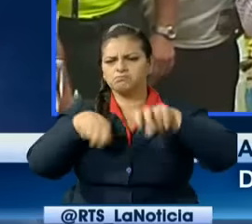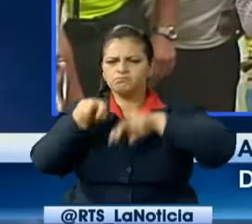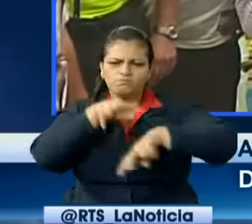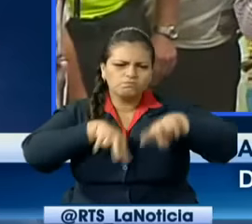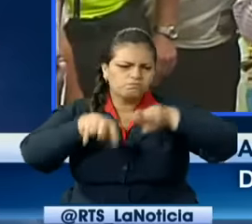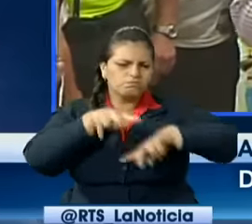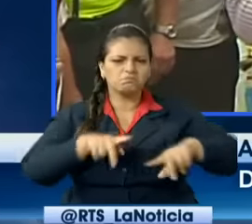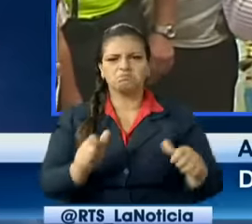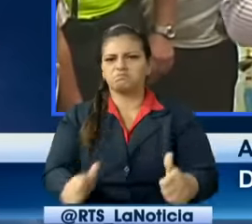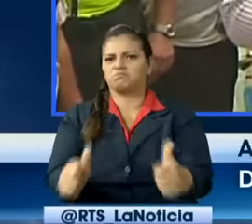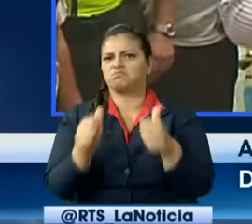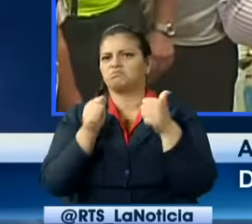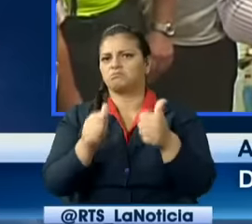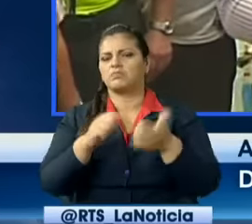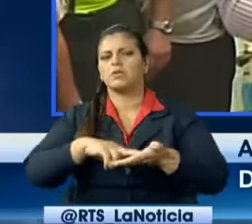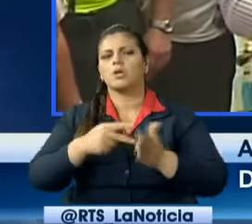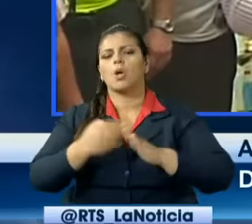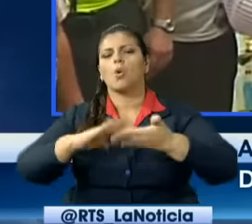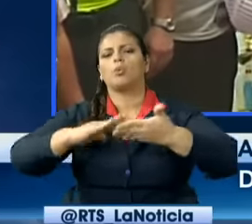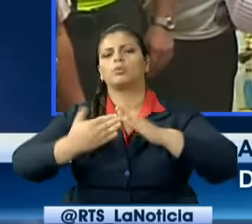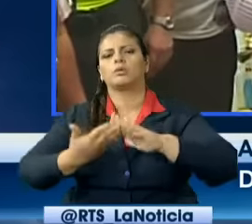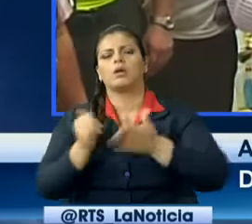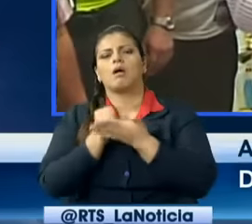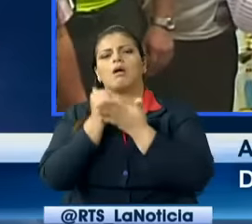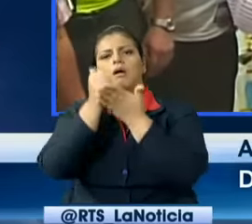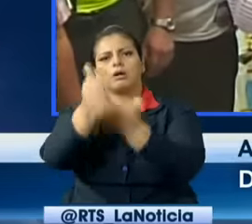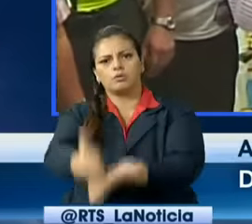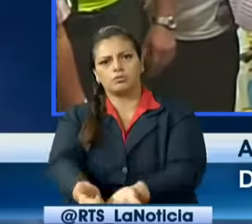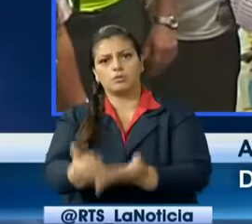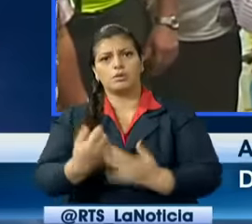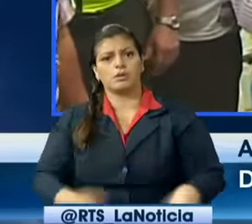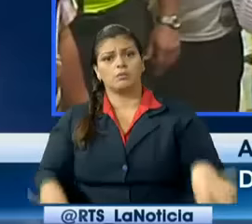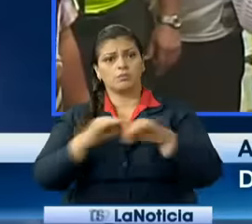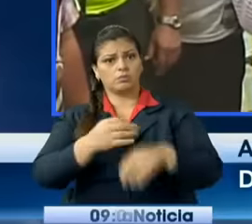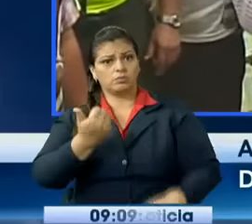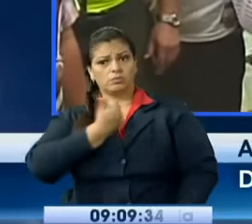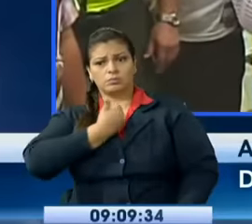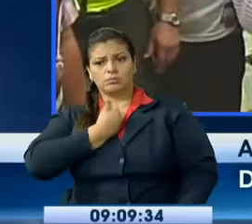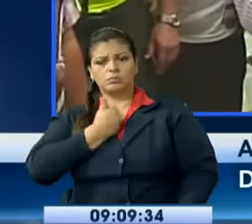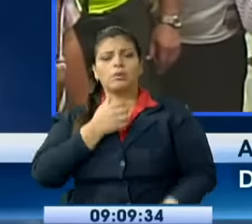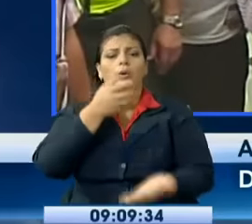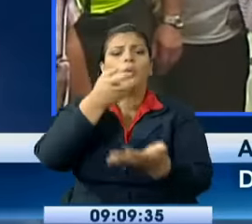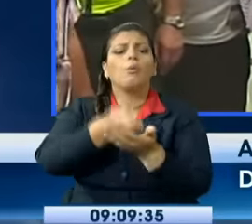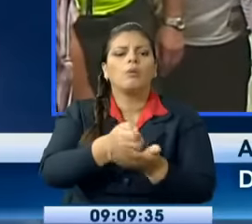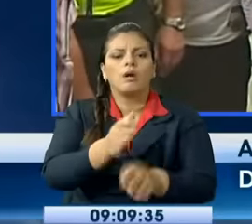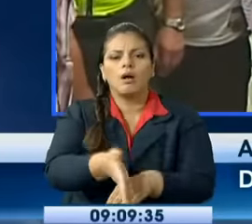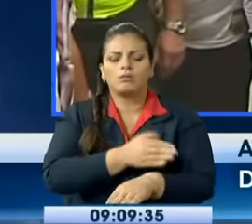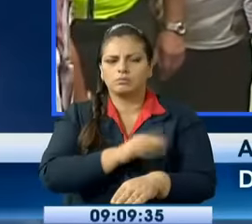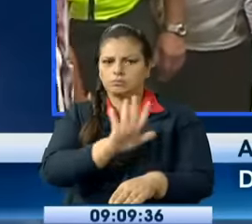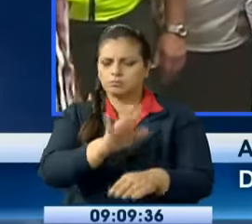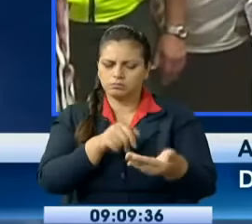para beneficio de toda la comunidad y que nosotros como usuarios también revisemos, por favor, antes de comprar. Gracias, Enrique. Ahora vamos con esta información más